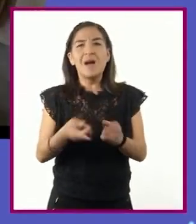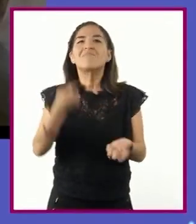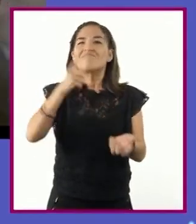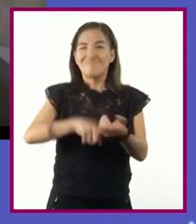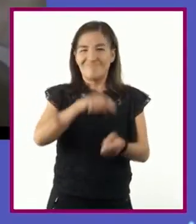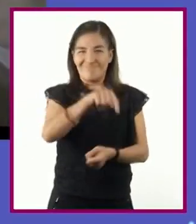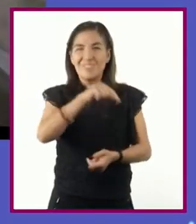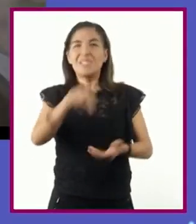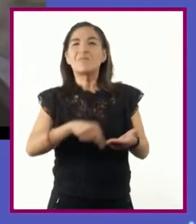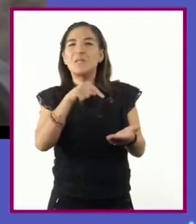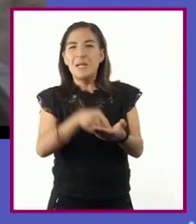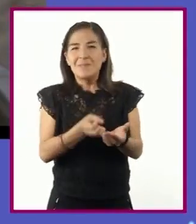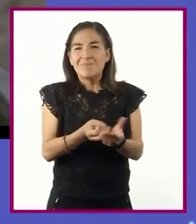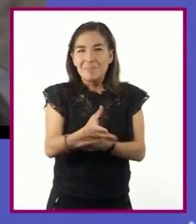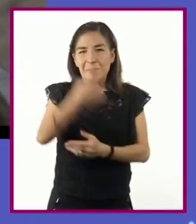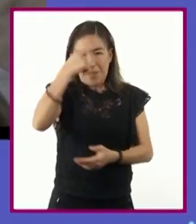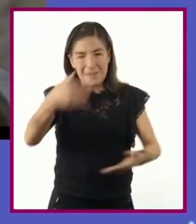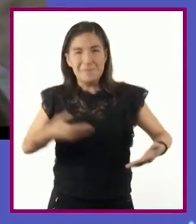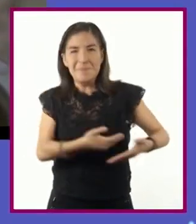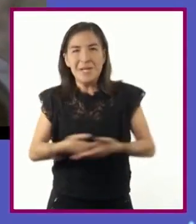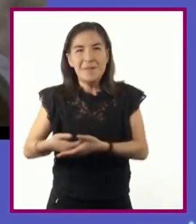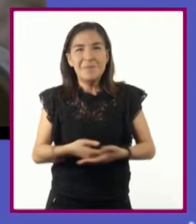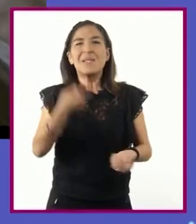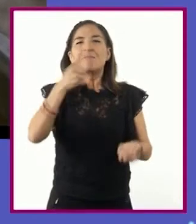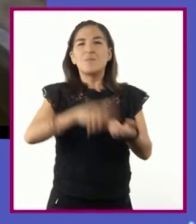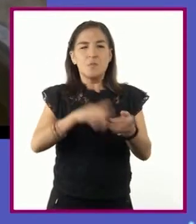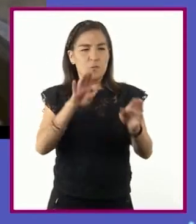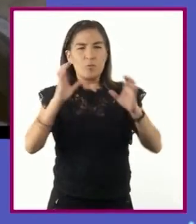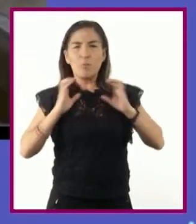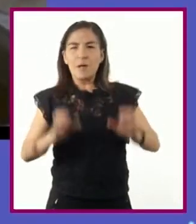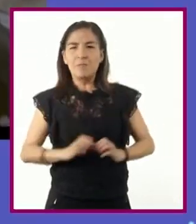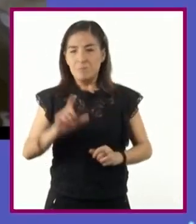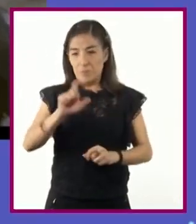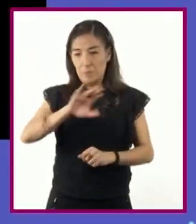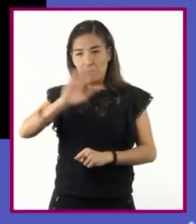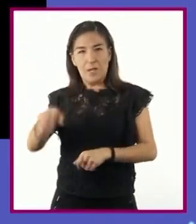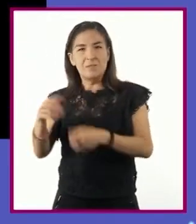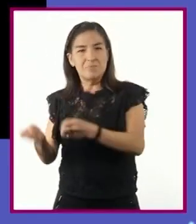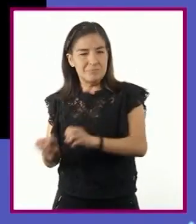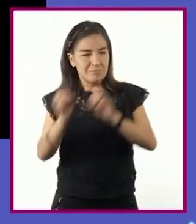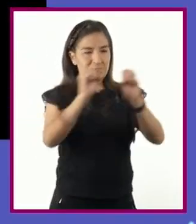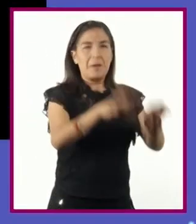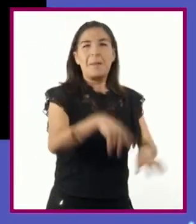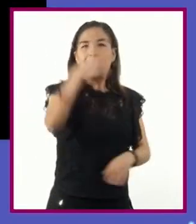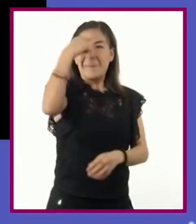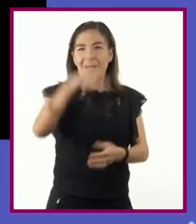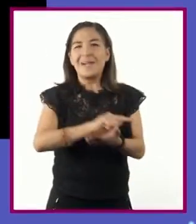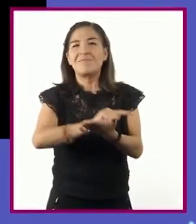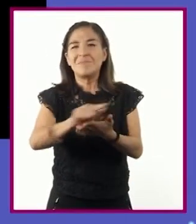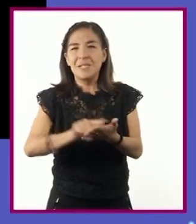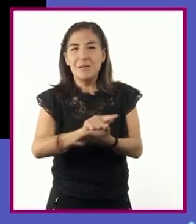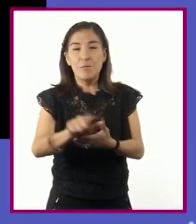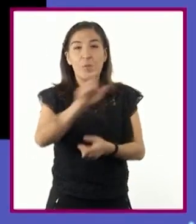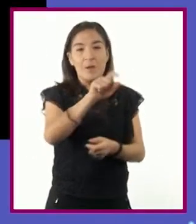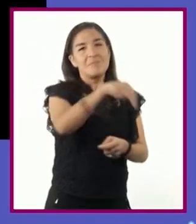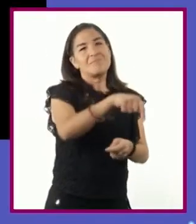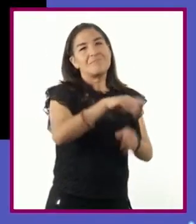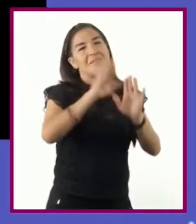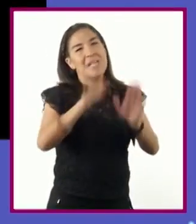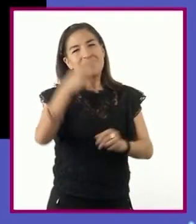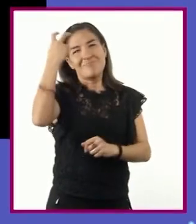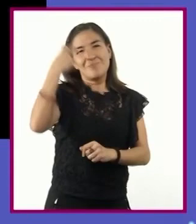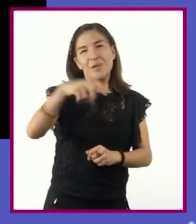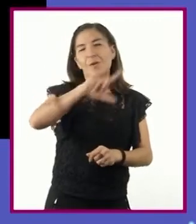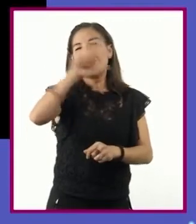sitio y también se llevaban los cuerpos de los muertos para ser limpiados antes de que emprendieran su viaje